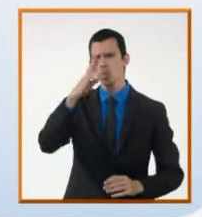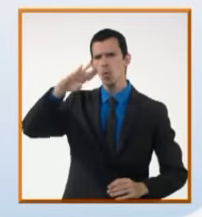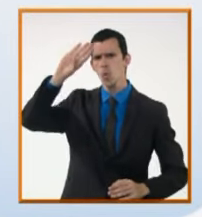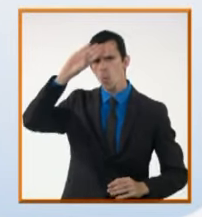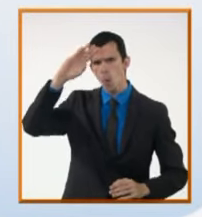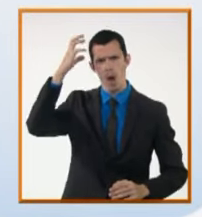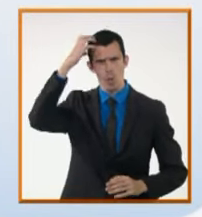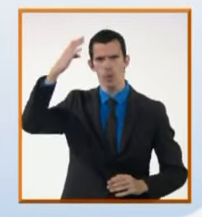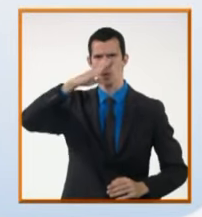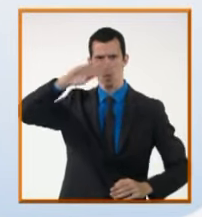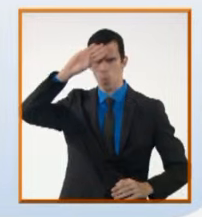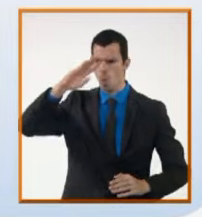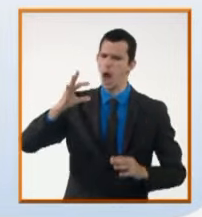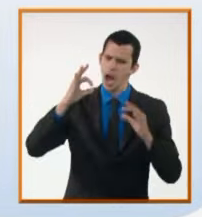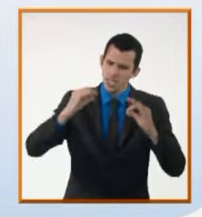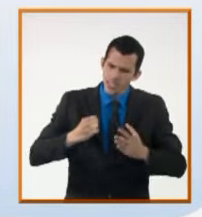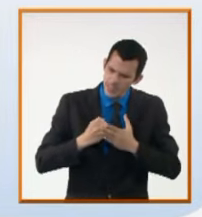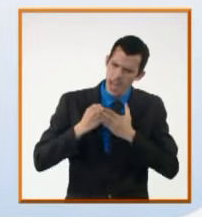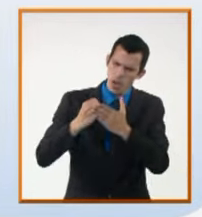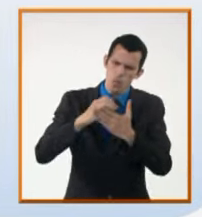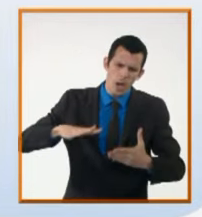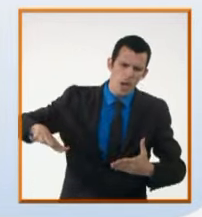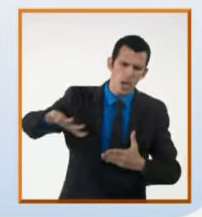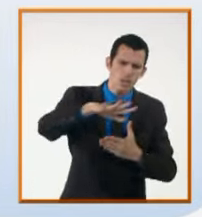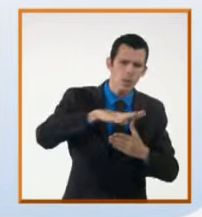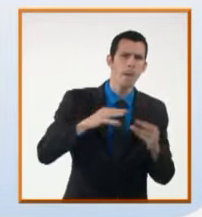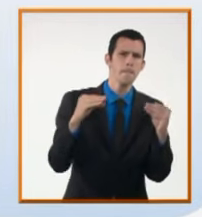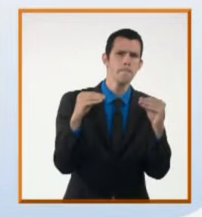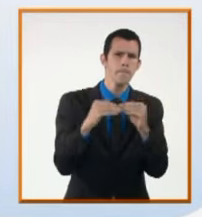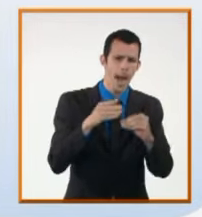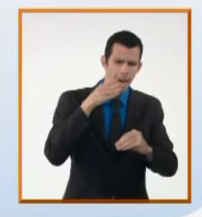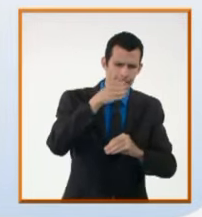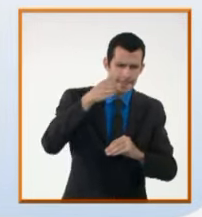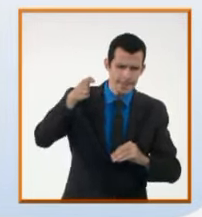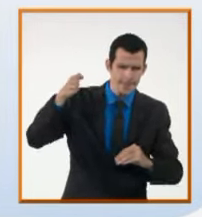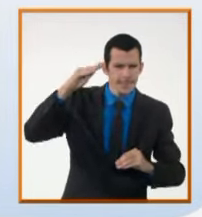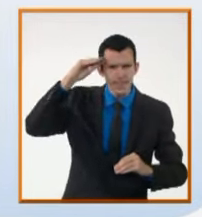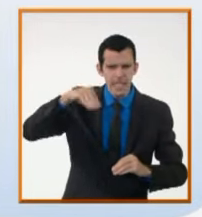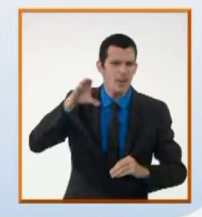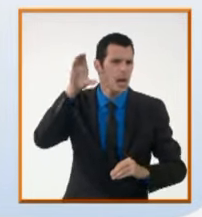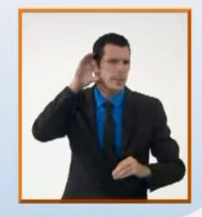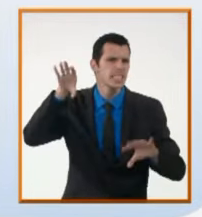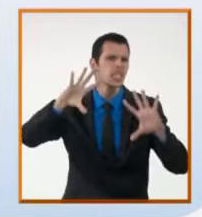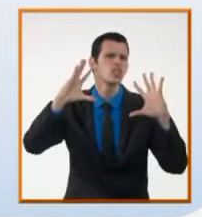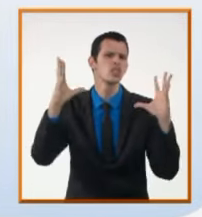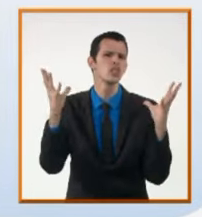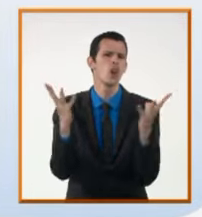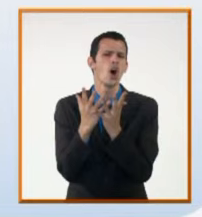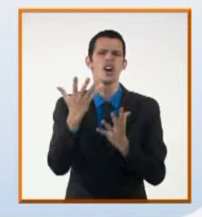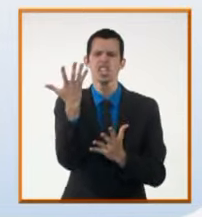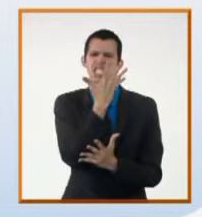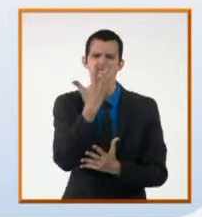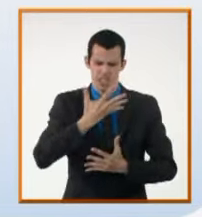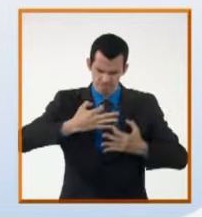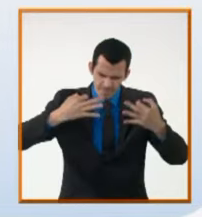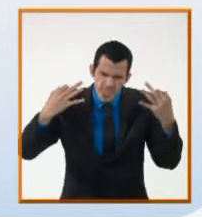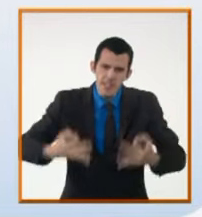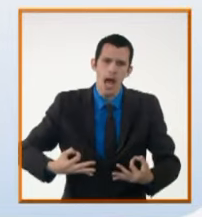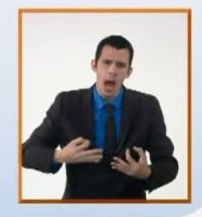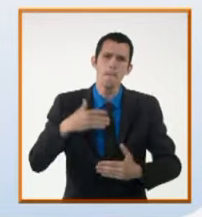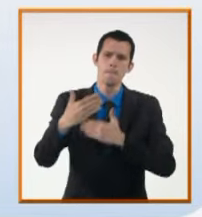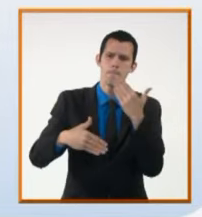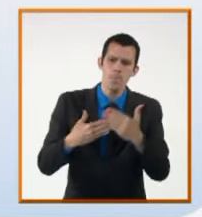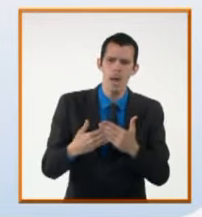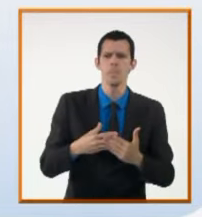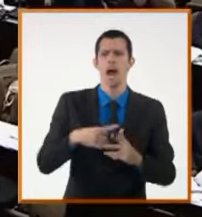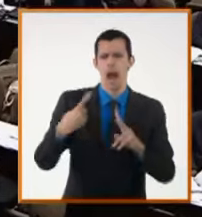vulnerables, familias, personas, que permita no solo evitar impactos indeseados en determinados